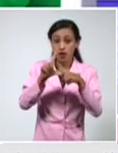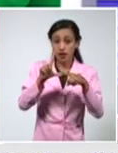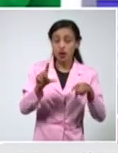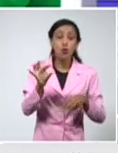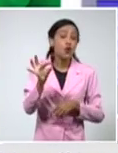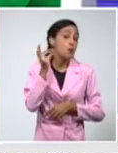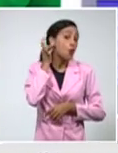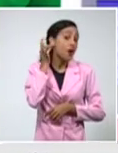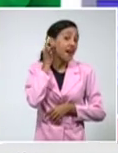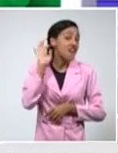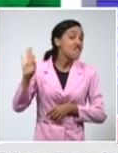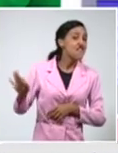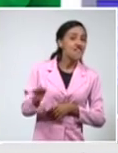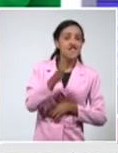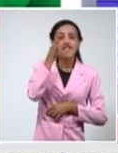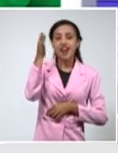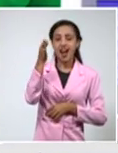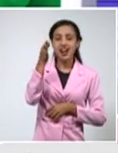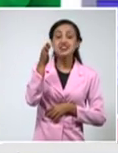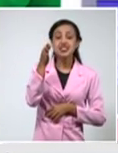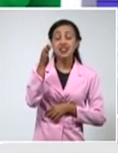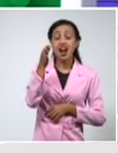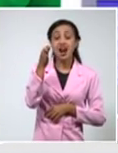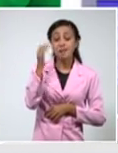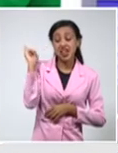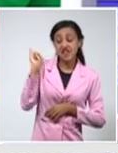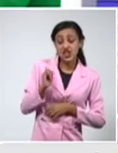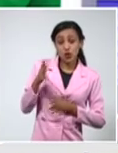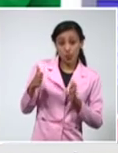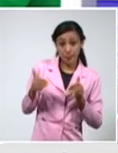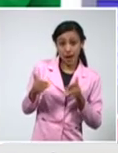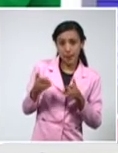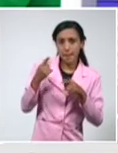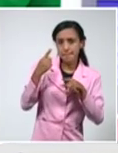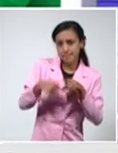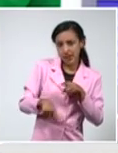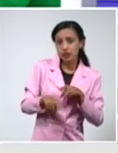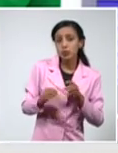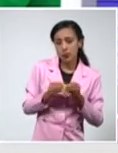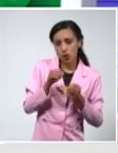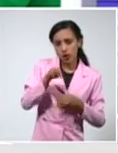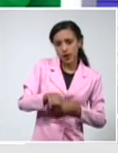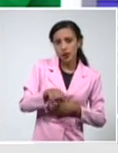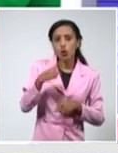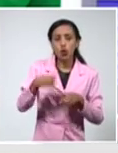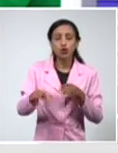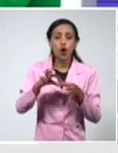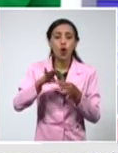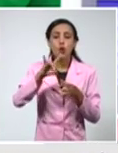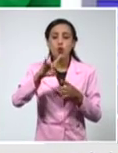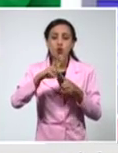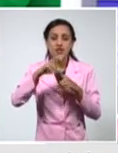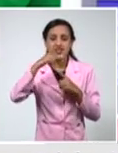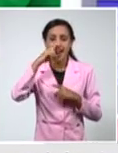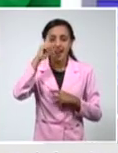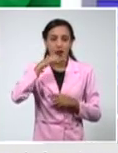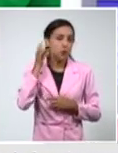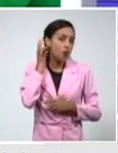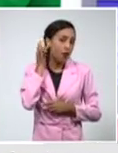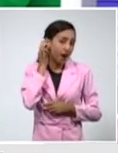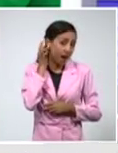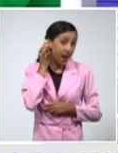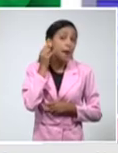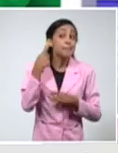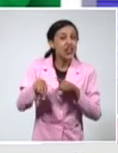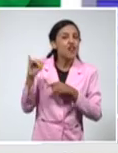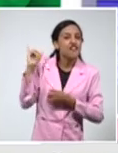había arribado procedente de Panamá, una guyanesa que había arribado procedente también de Panamá,